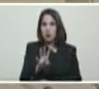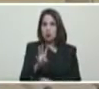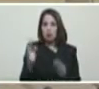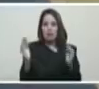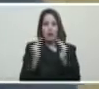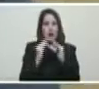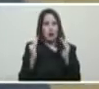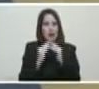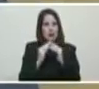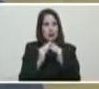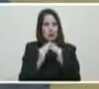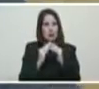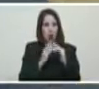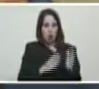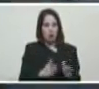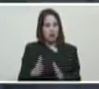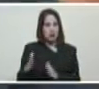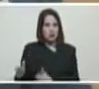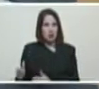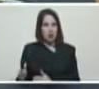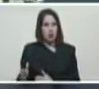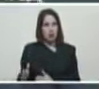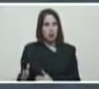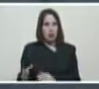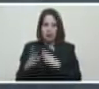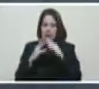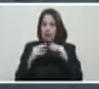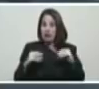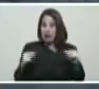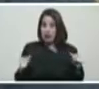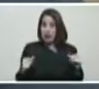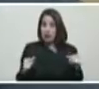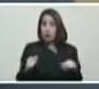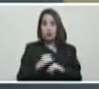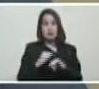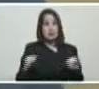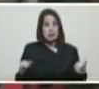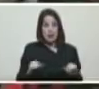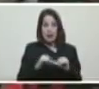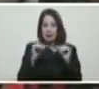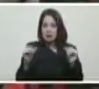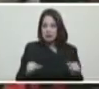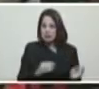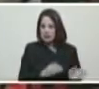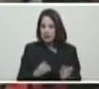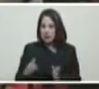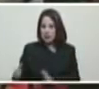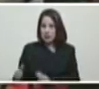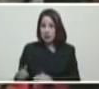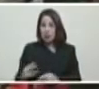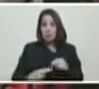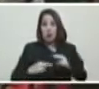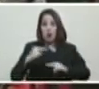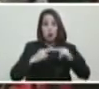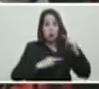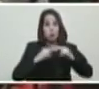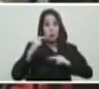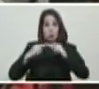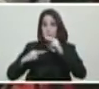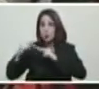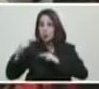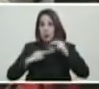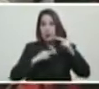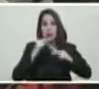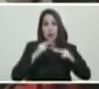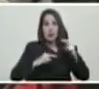viviend organizados con terreno ya sistematizado para construir las viviendas